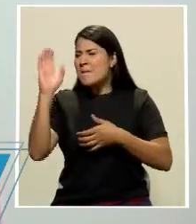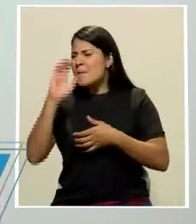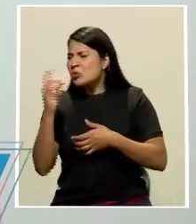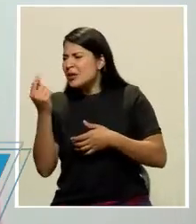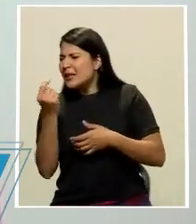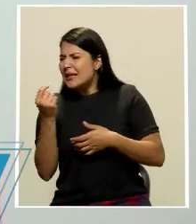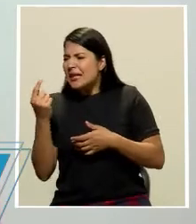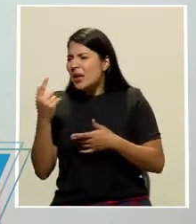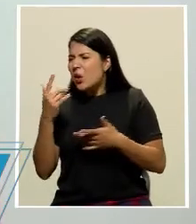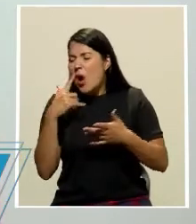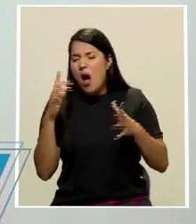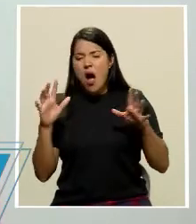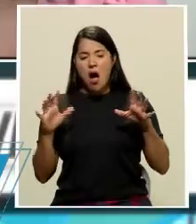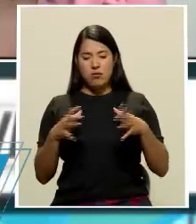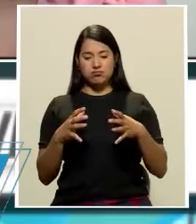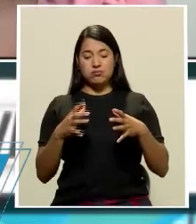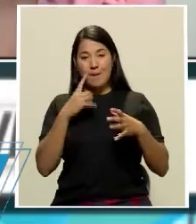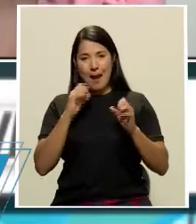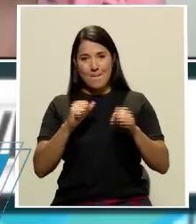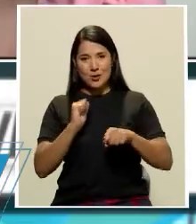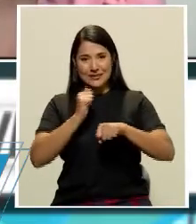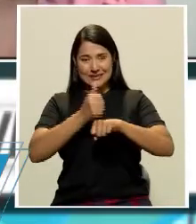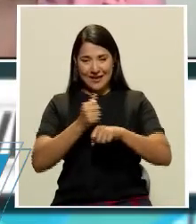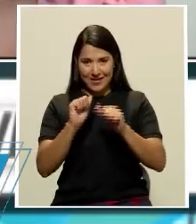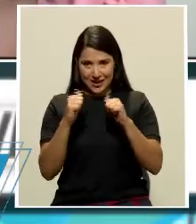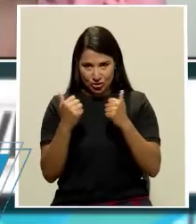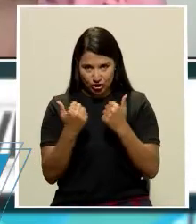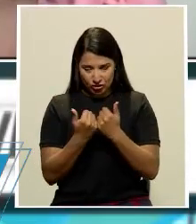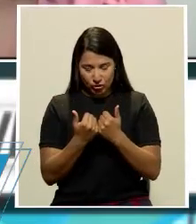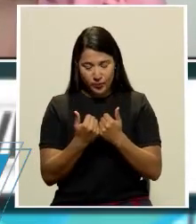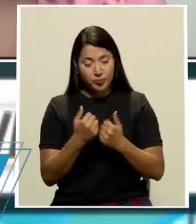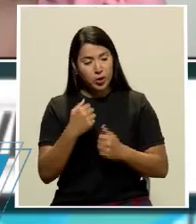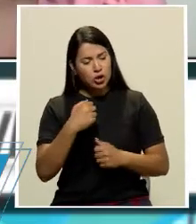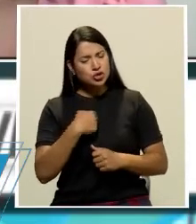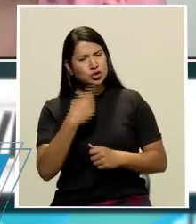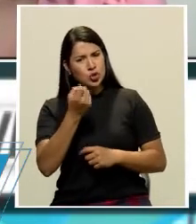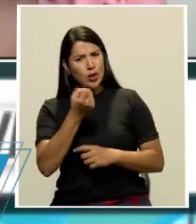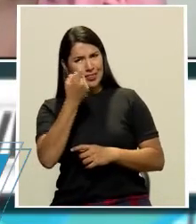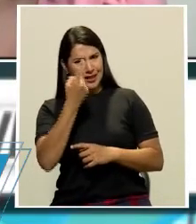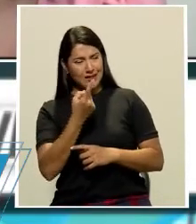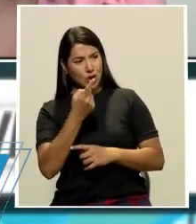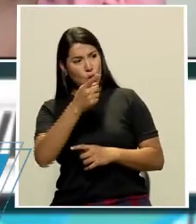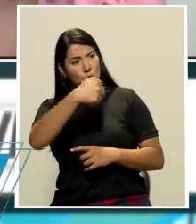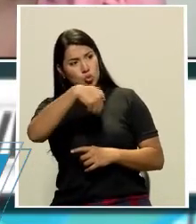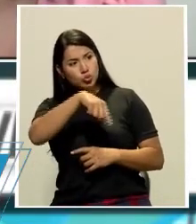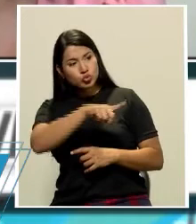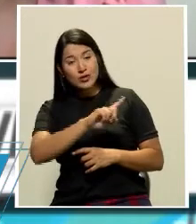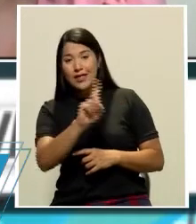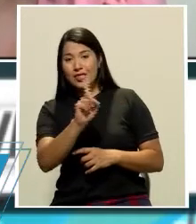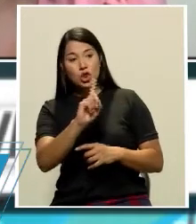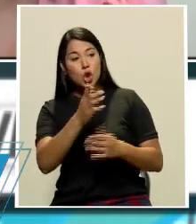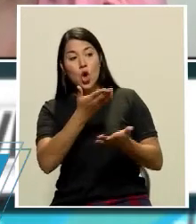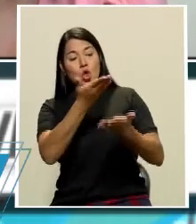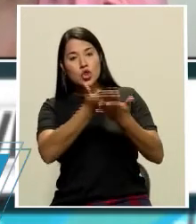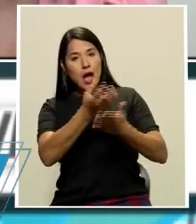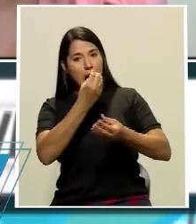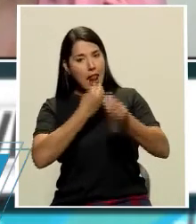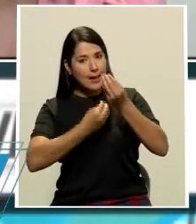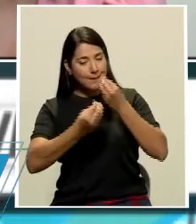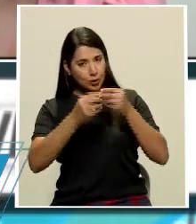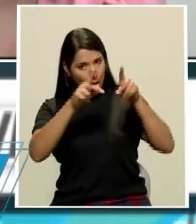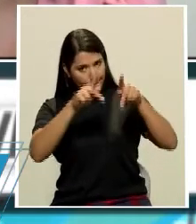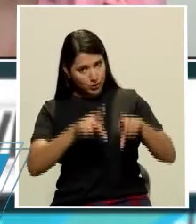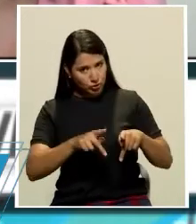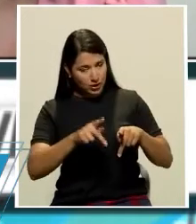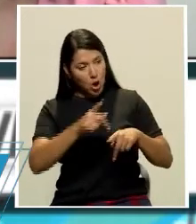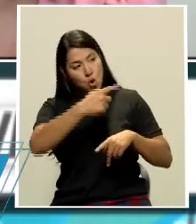asociación. Ahora, doña Francia, por lo que le entiendo, ustedes no entregan alimentos a la gente, no tienen